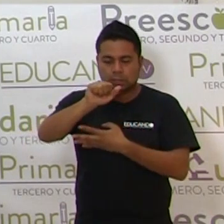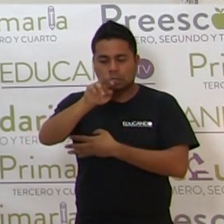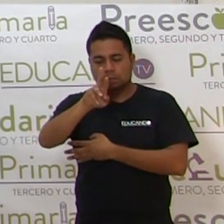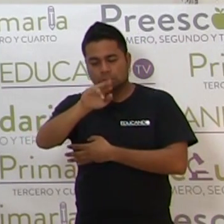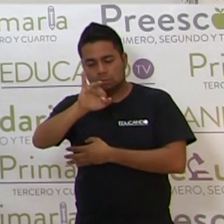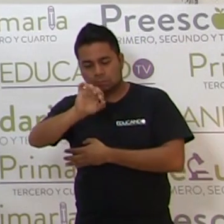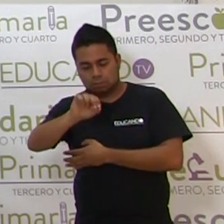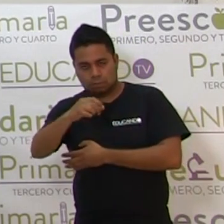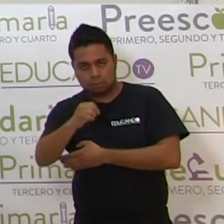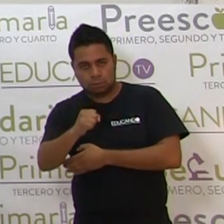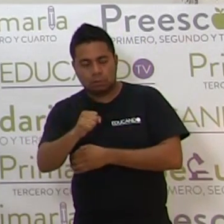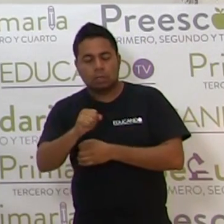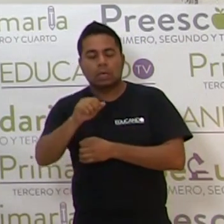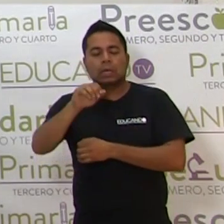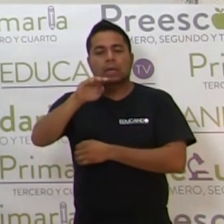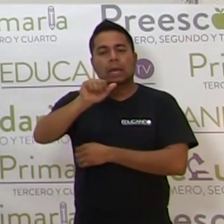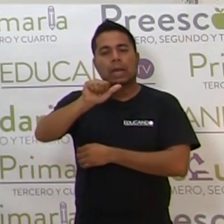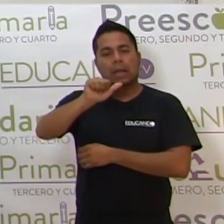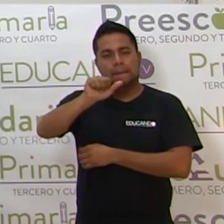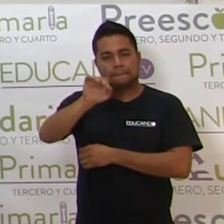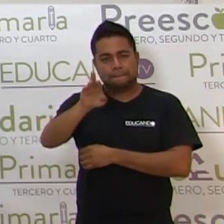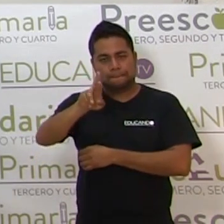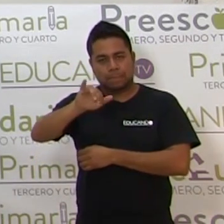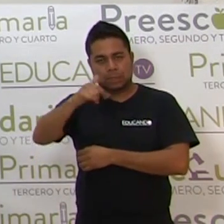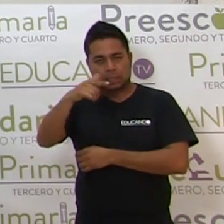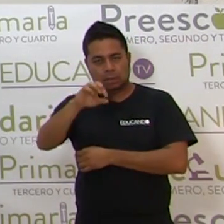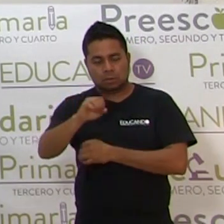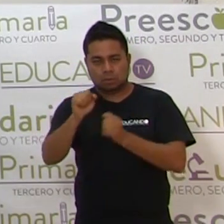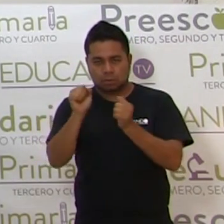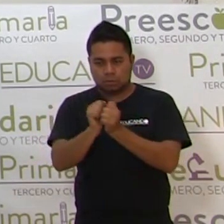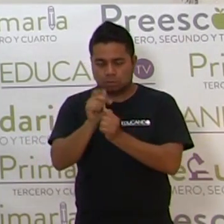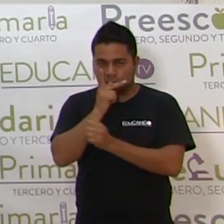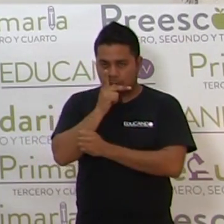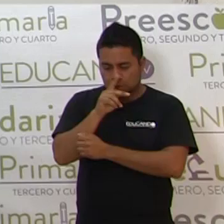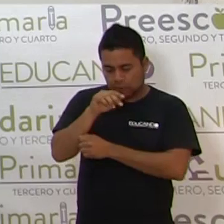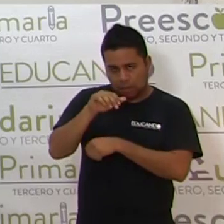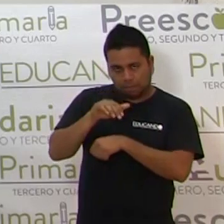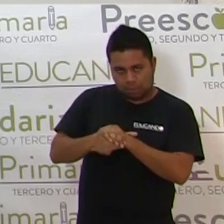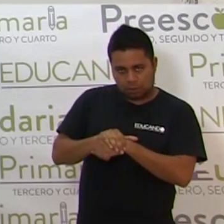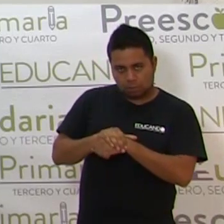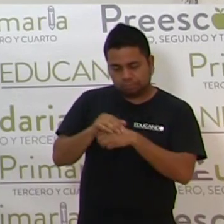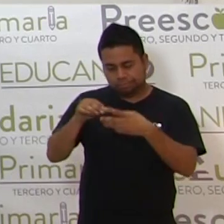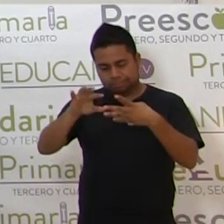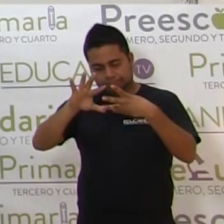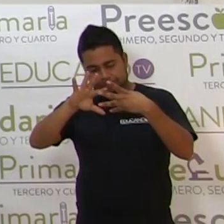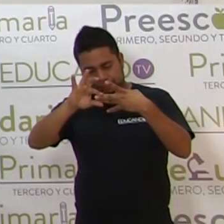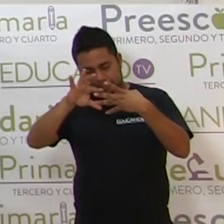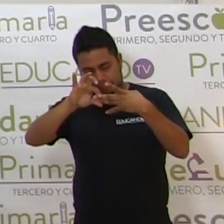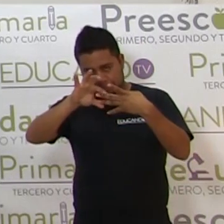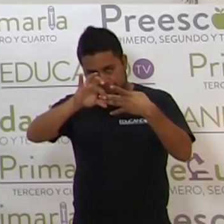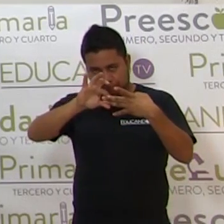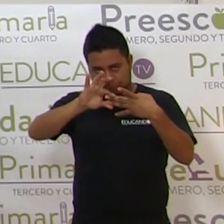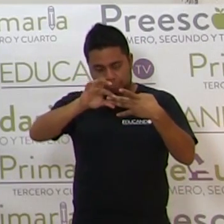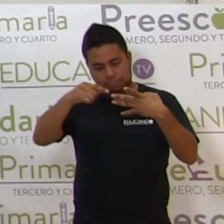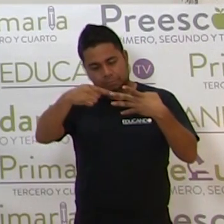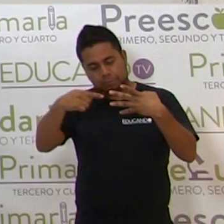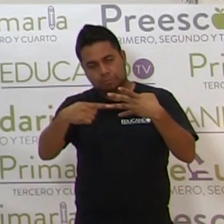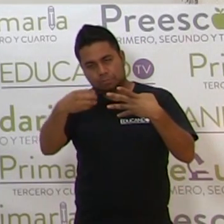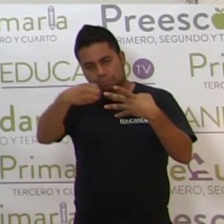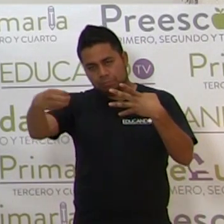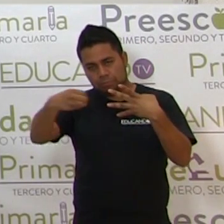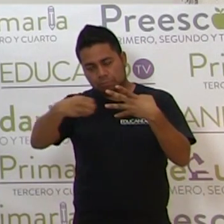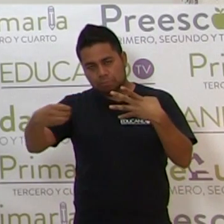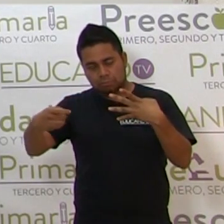con amigo. Y también cuando vemos el verso número 2 y el verso número 3 consecutivamente, tenemos